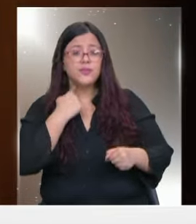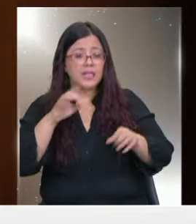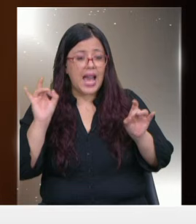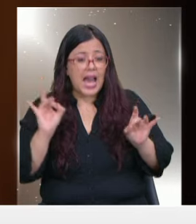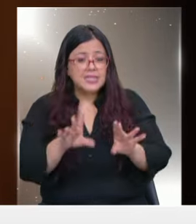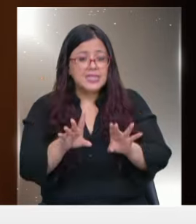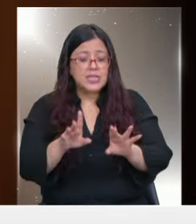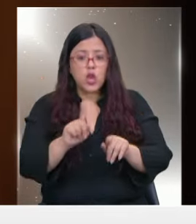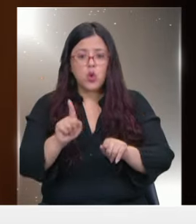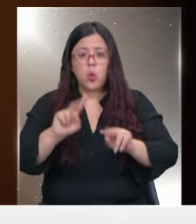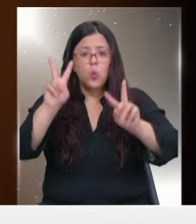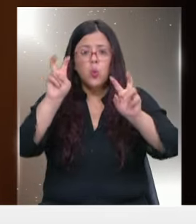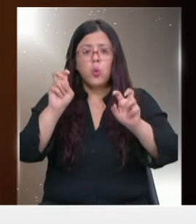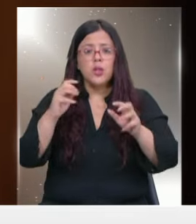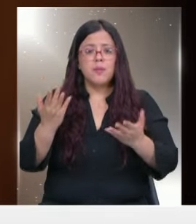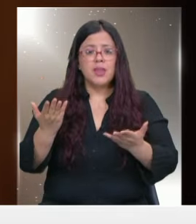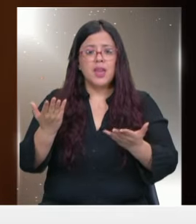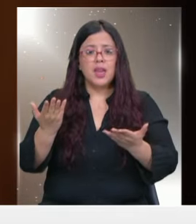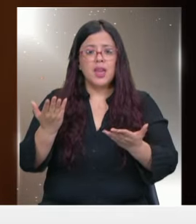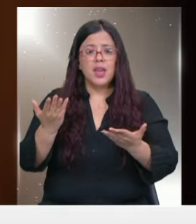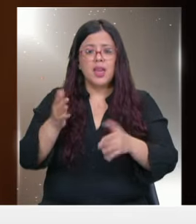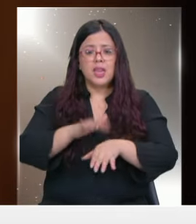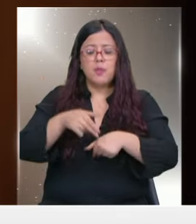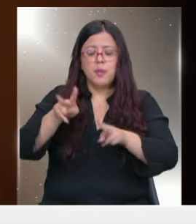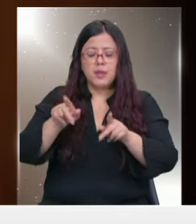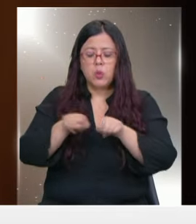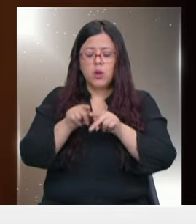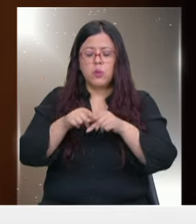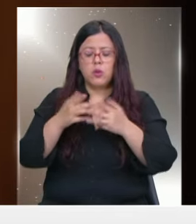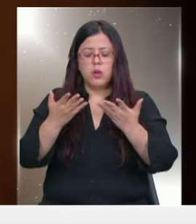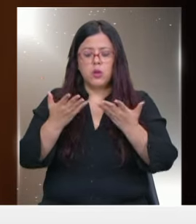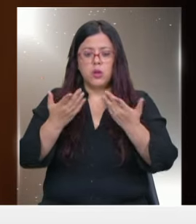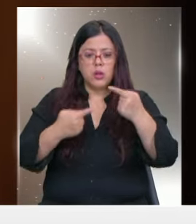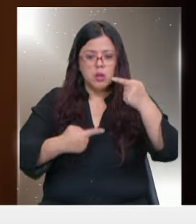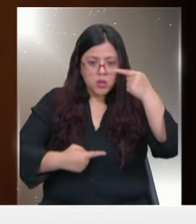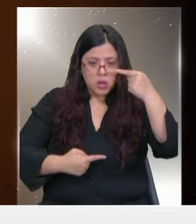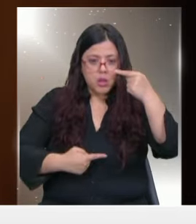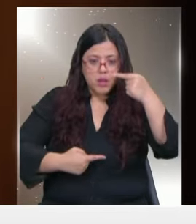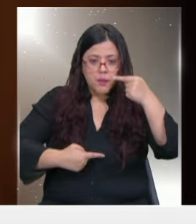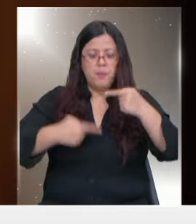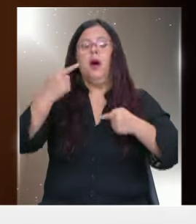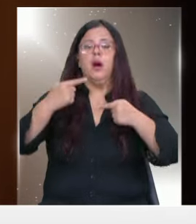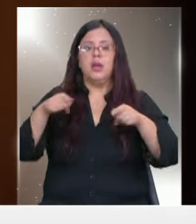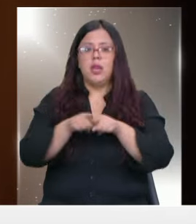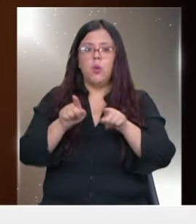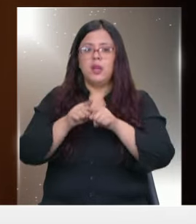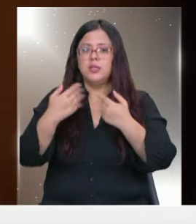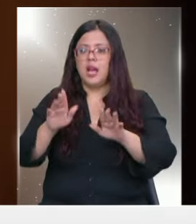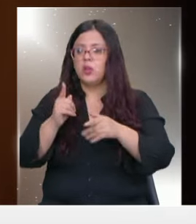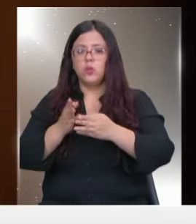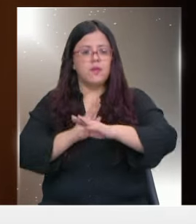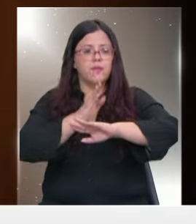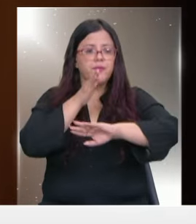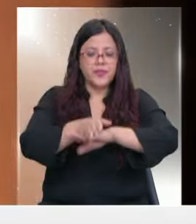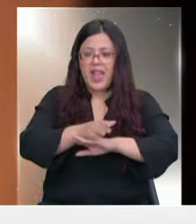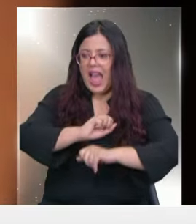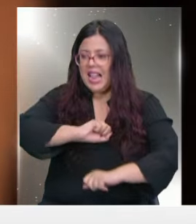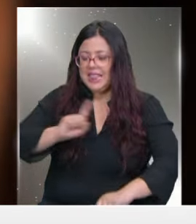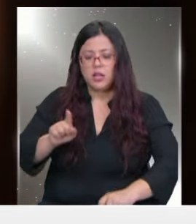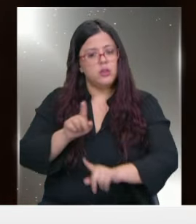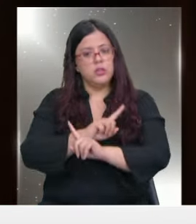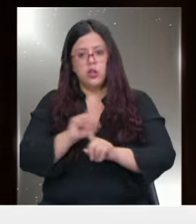algo que permite una reacción inmediata. O sea, no es como que le salga un cheque protestado y usted se lo lleve al abogado de inmediato.